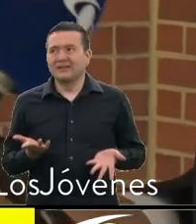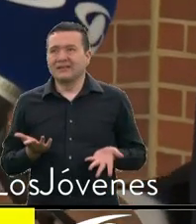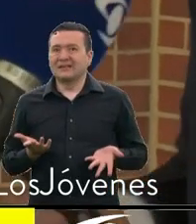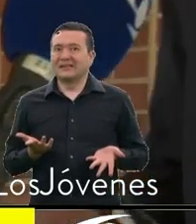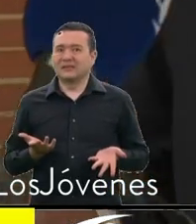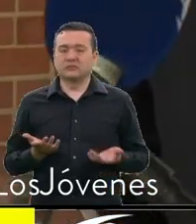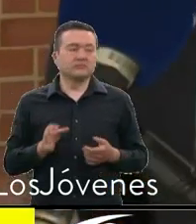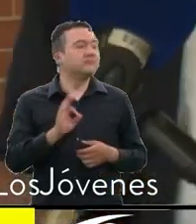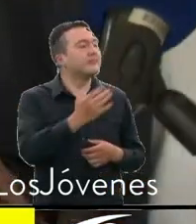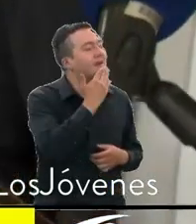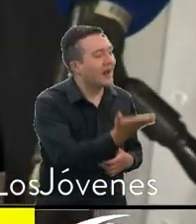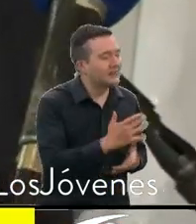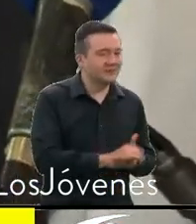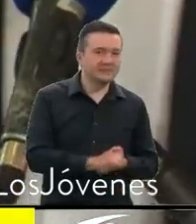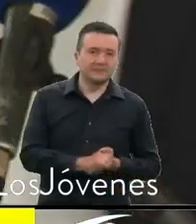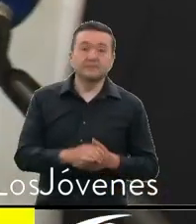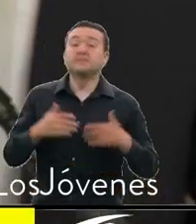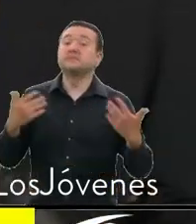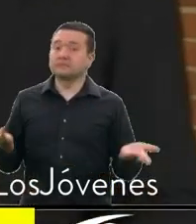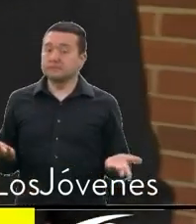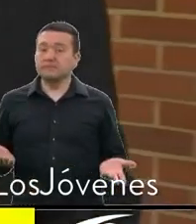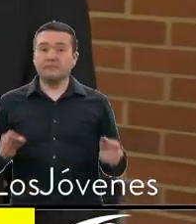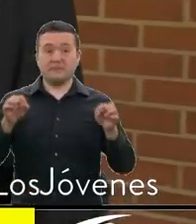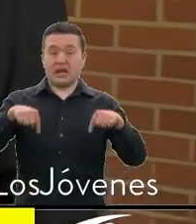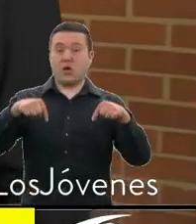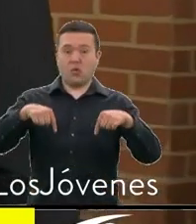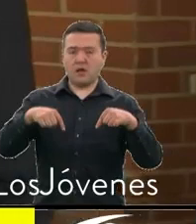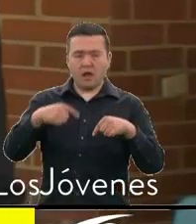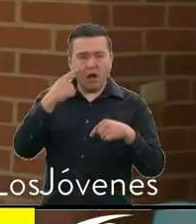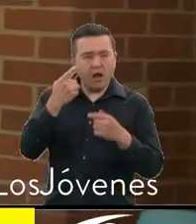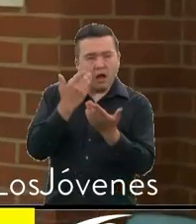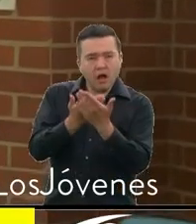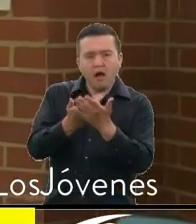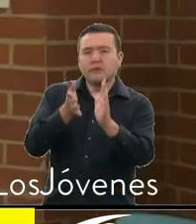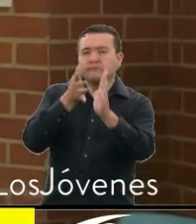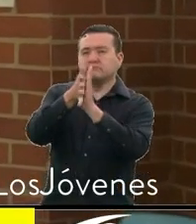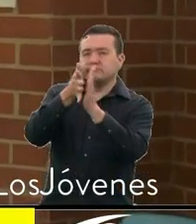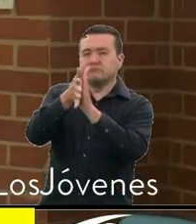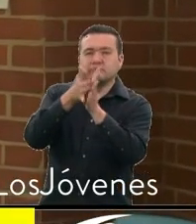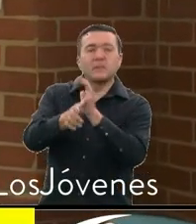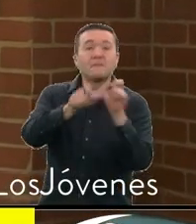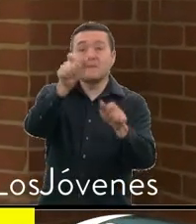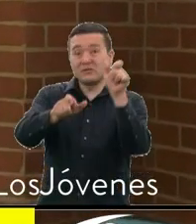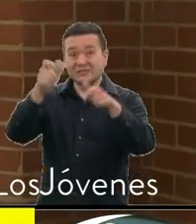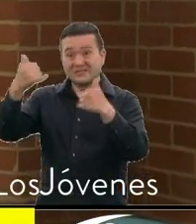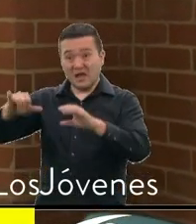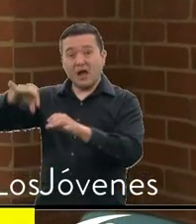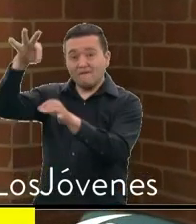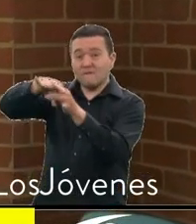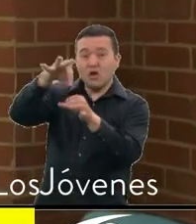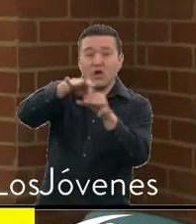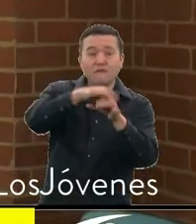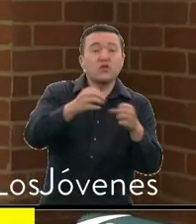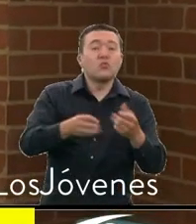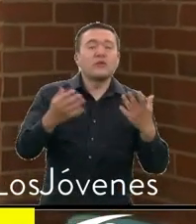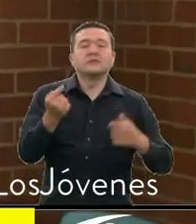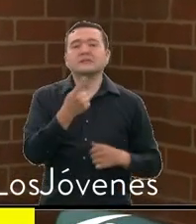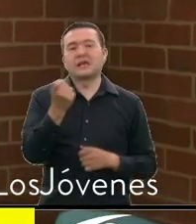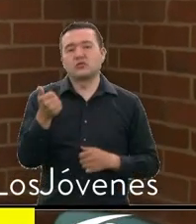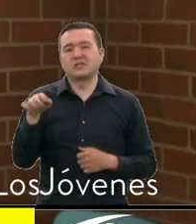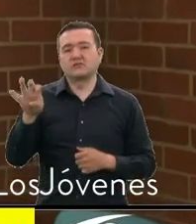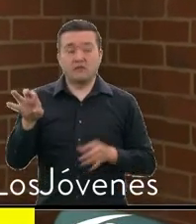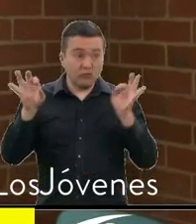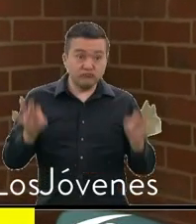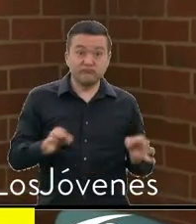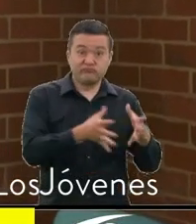Paola, muchas gracias. Pues bueno, hay que decir, me despido con la cifra de personas que han votado hasta este momento. 119 personas de